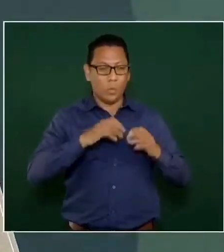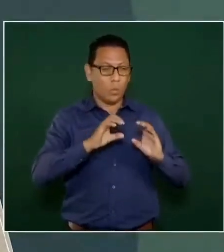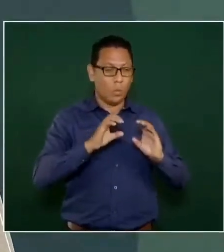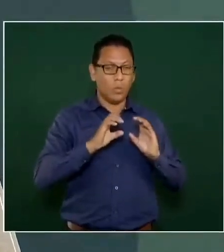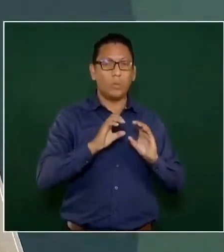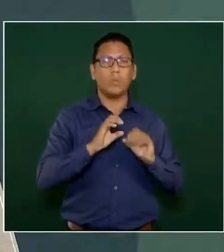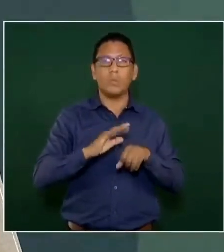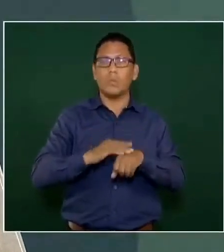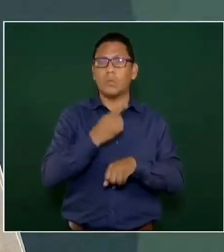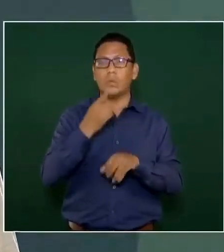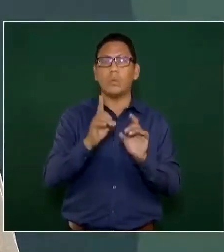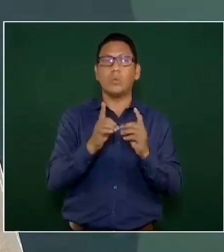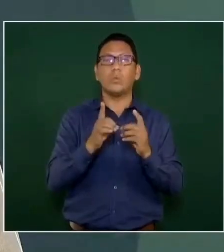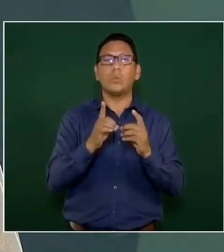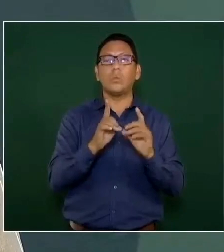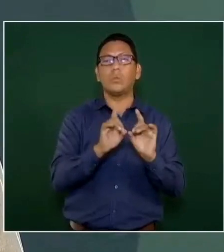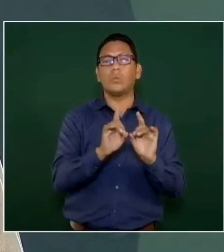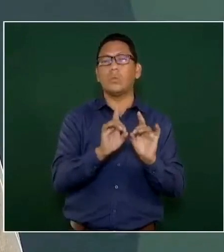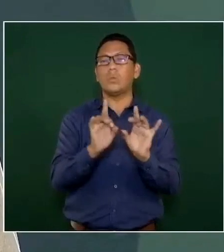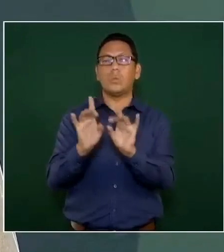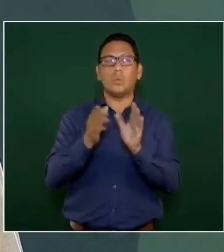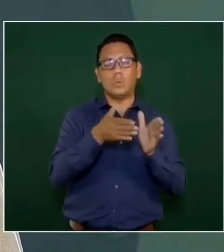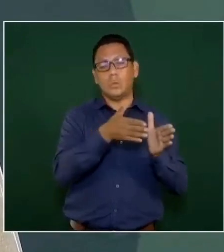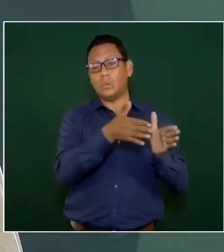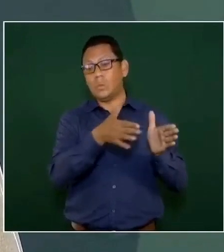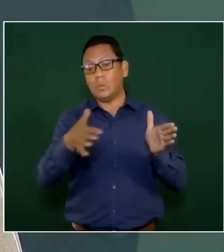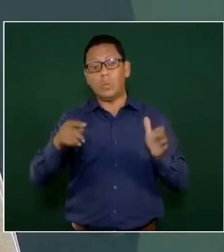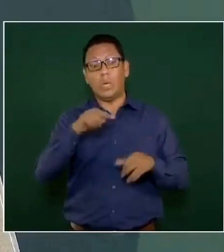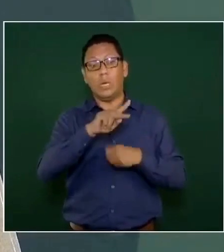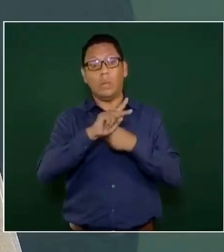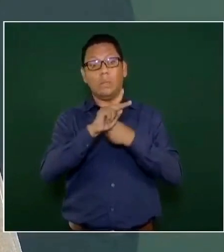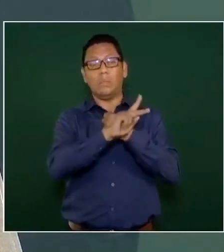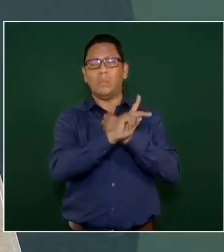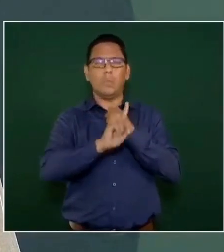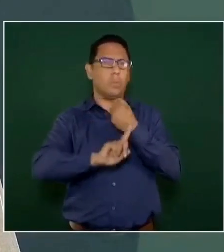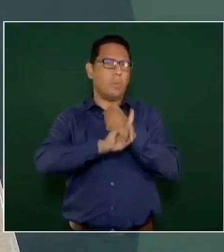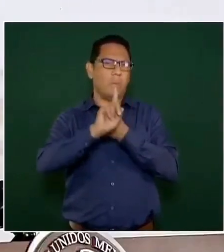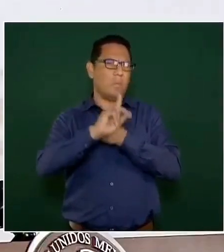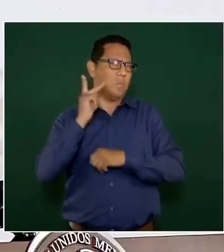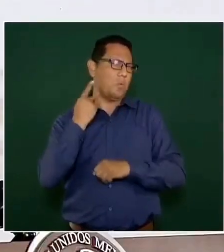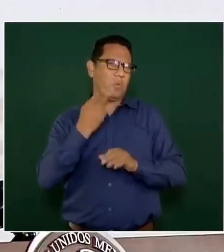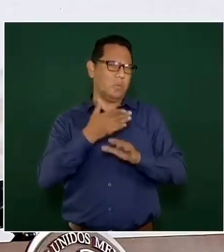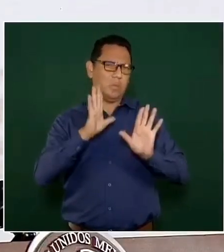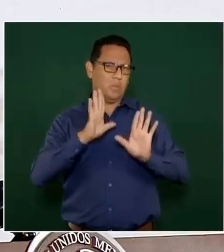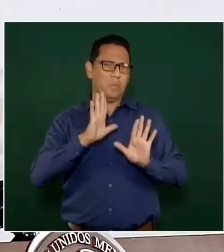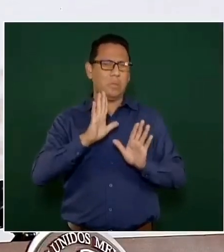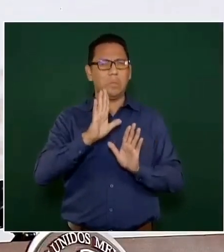se desataron en el país a partir del 7 de diciembre.